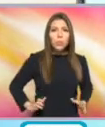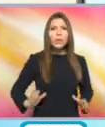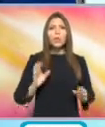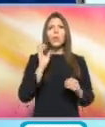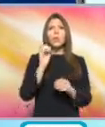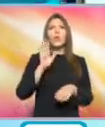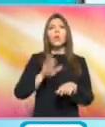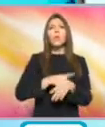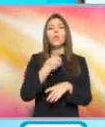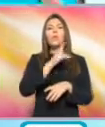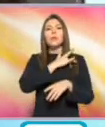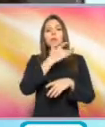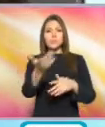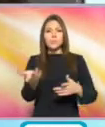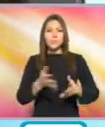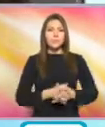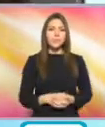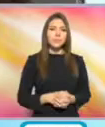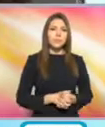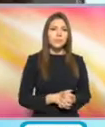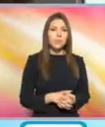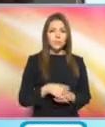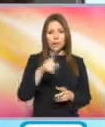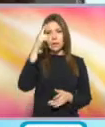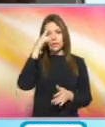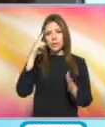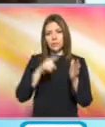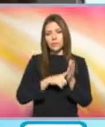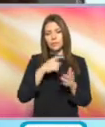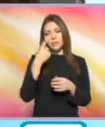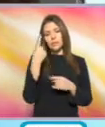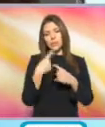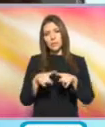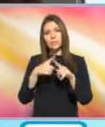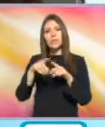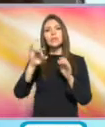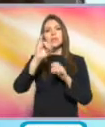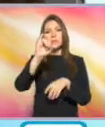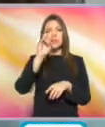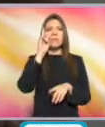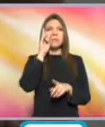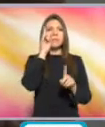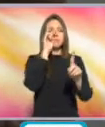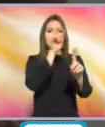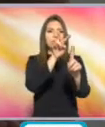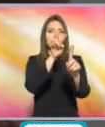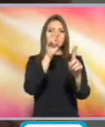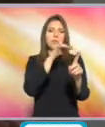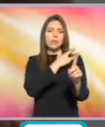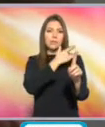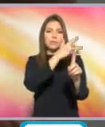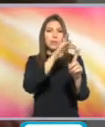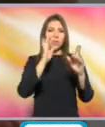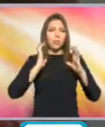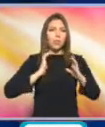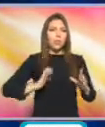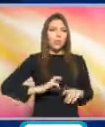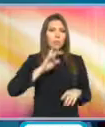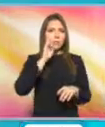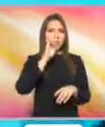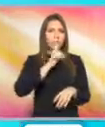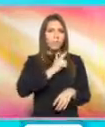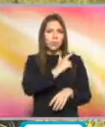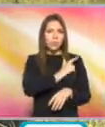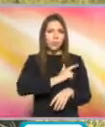Yo creo que hay las dos cosas, porque creo que lo que pasa es que la atracción física sí existe, por supuesto, tan es así que hay una